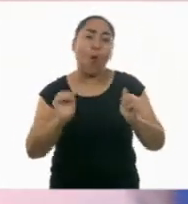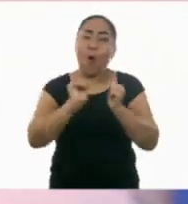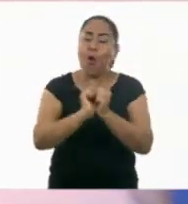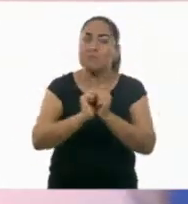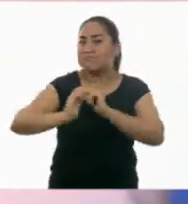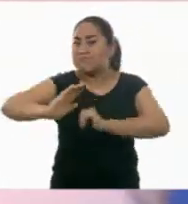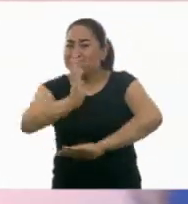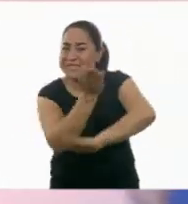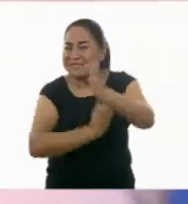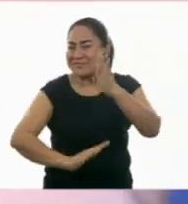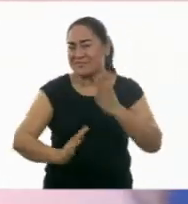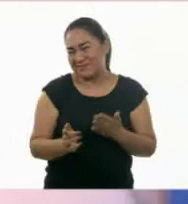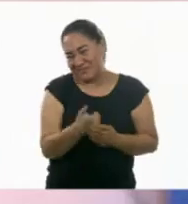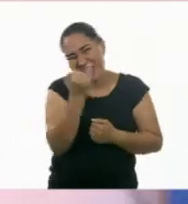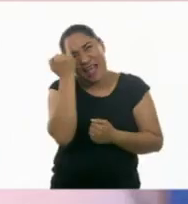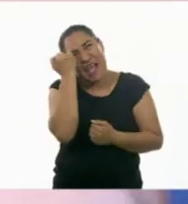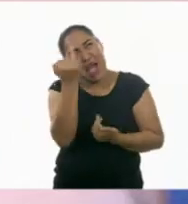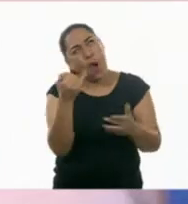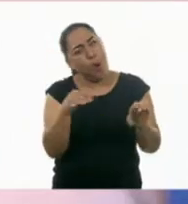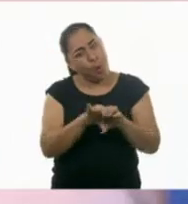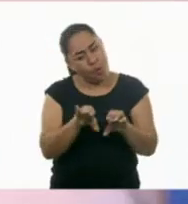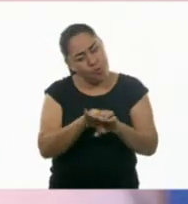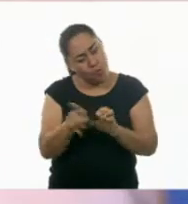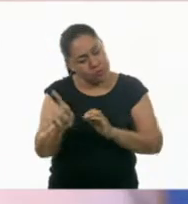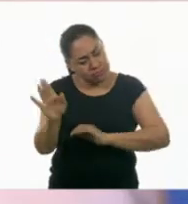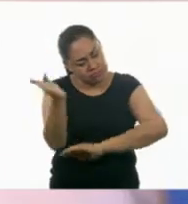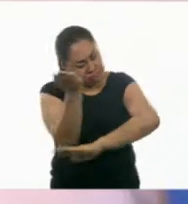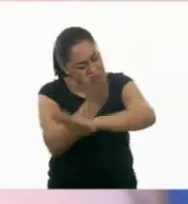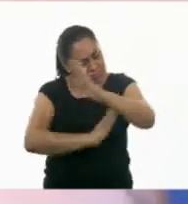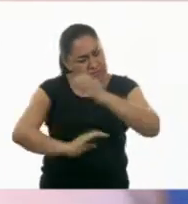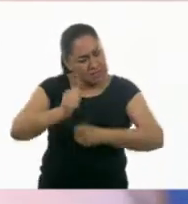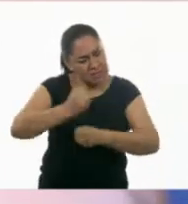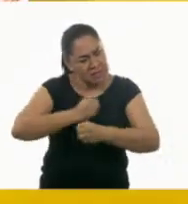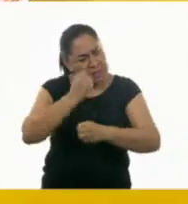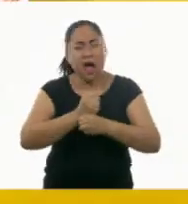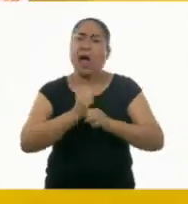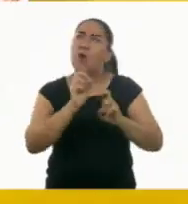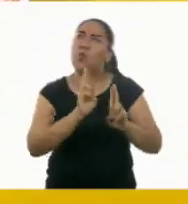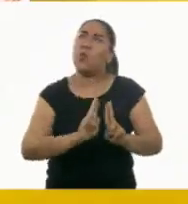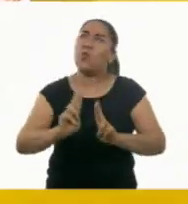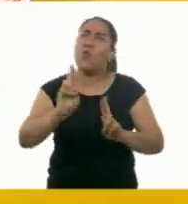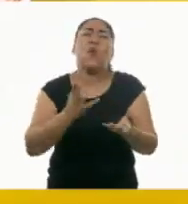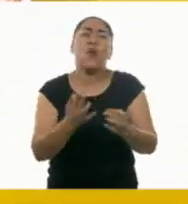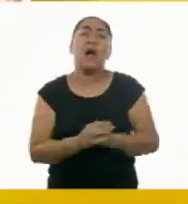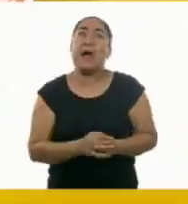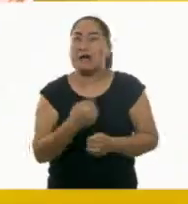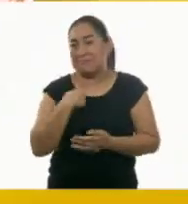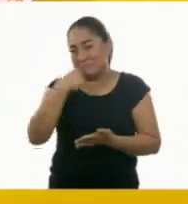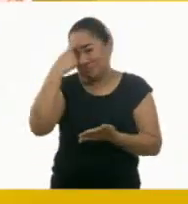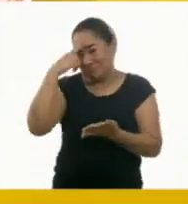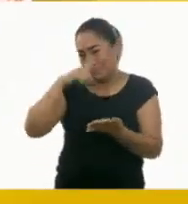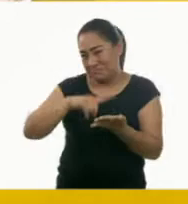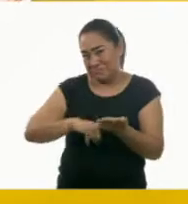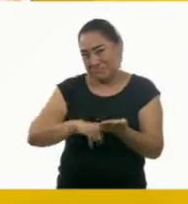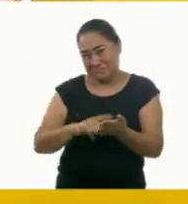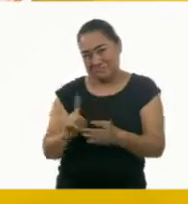Estaba haciendo kung fu. ¿Cómo cantaría el gurú si estaba haciendo kung fu? Pues yo me imagino que muy concentrado.